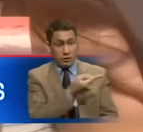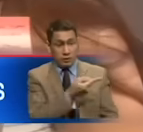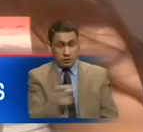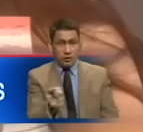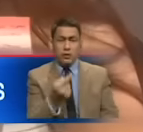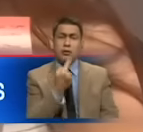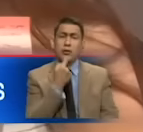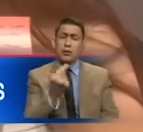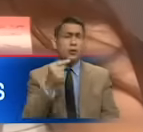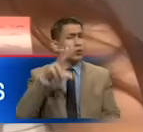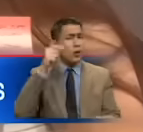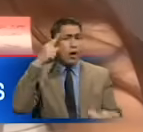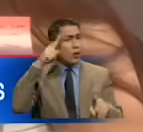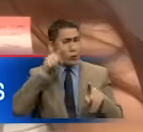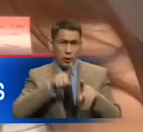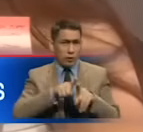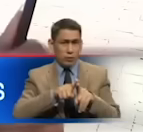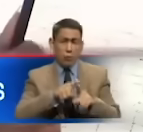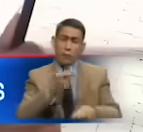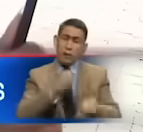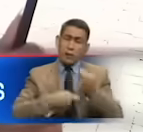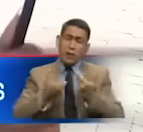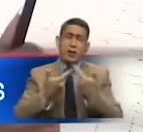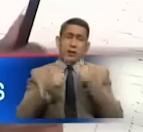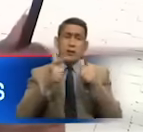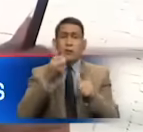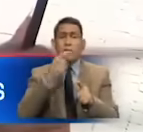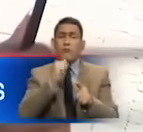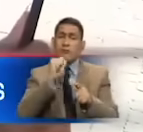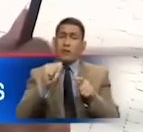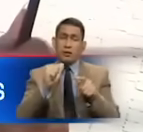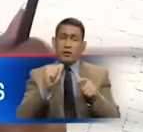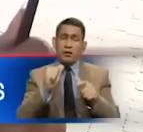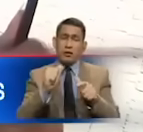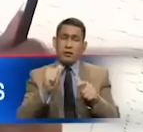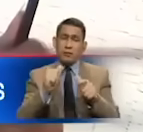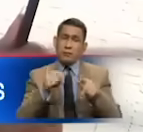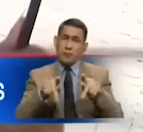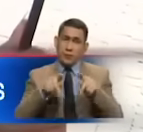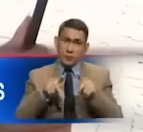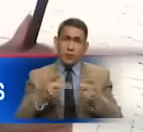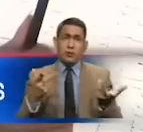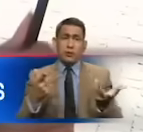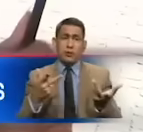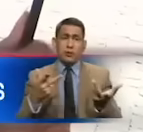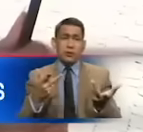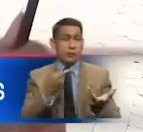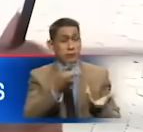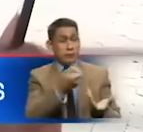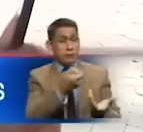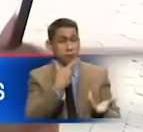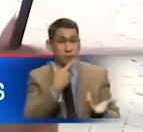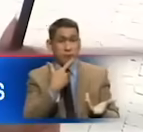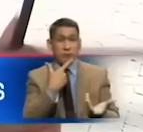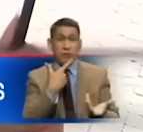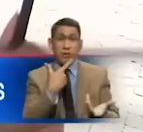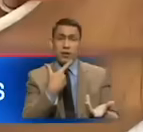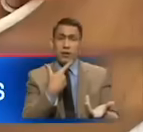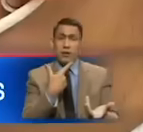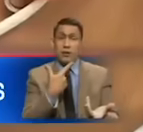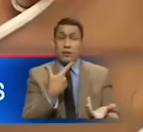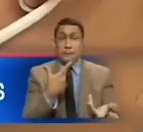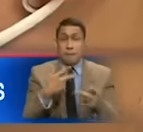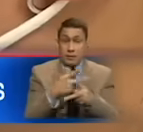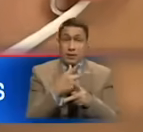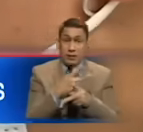estos productos sin un debido control. Porque te están engañando, te están vendiendo un producto que te va a servir, pero en realidad es como un efecto